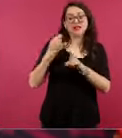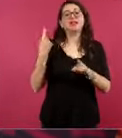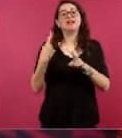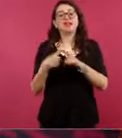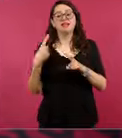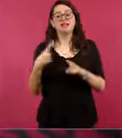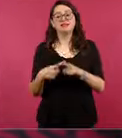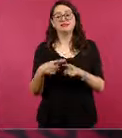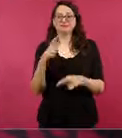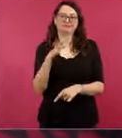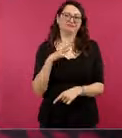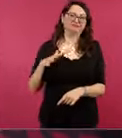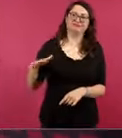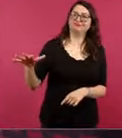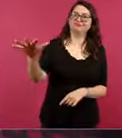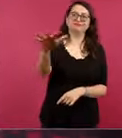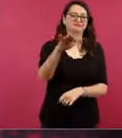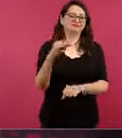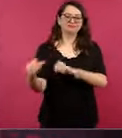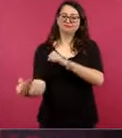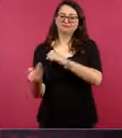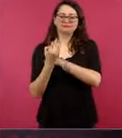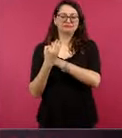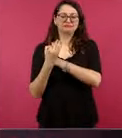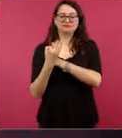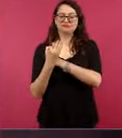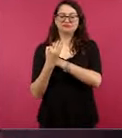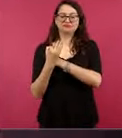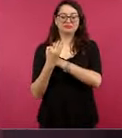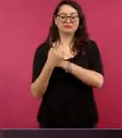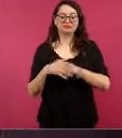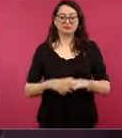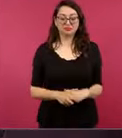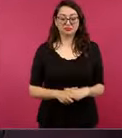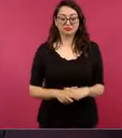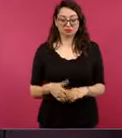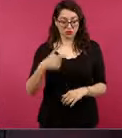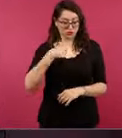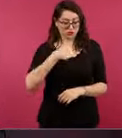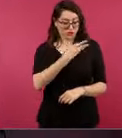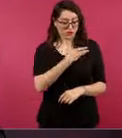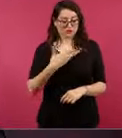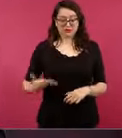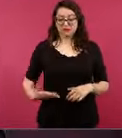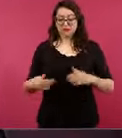Ya no estaría aquí si no fuese por la gente.